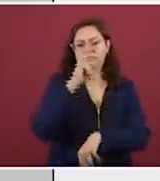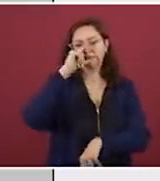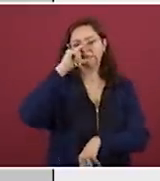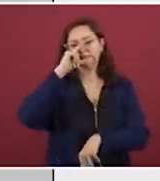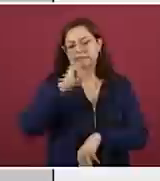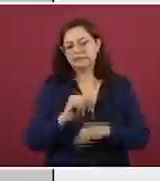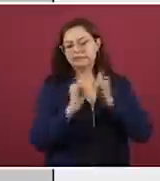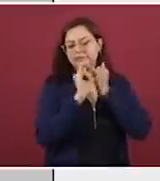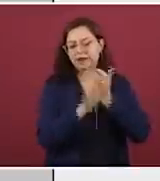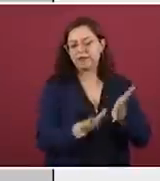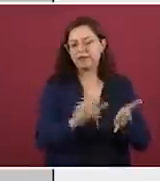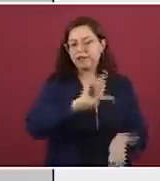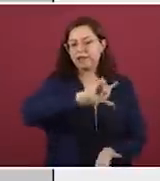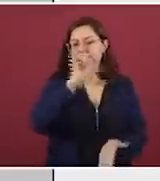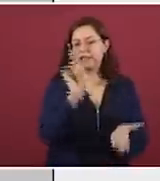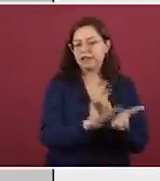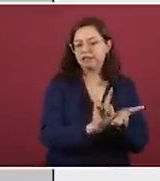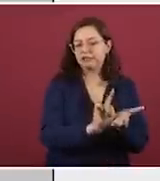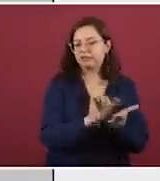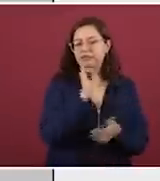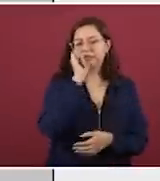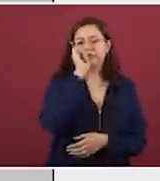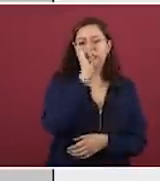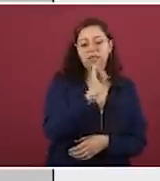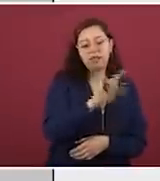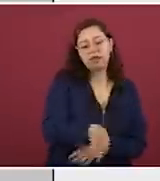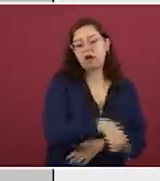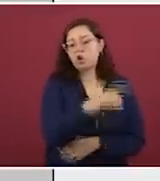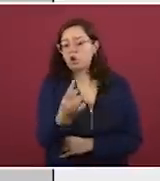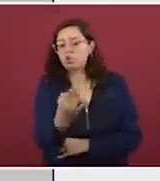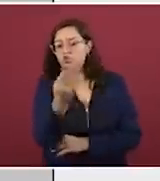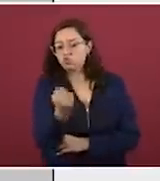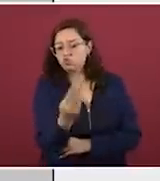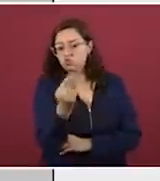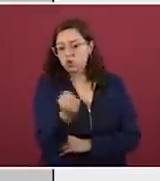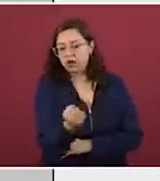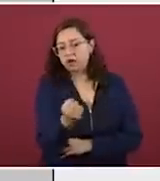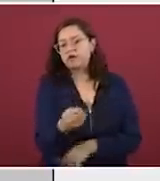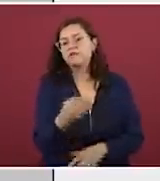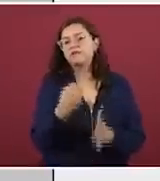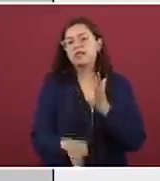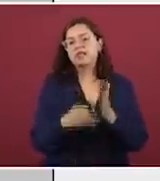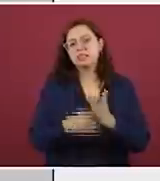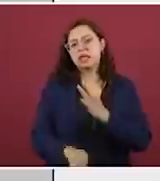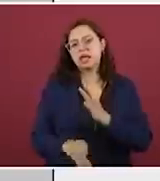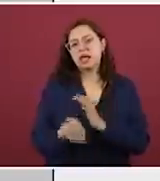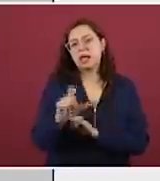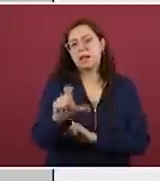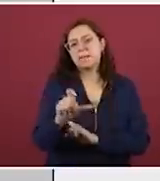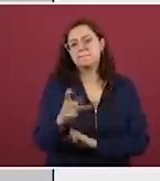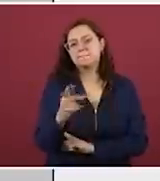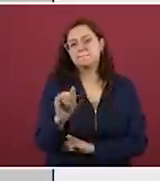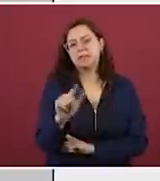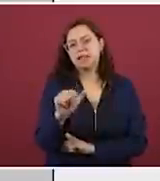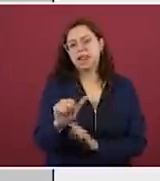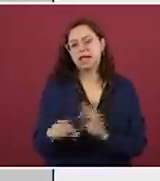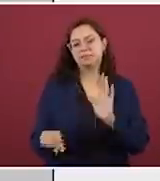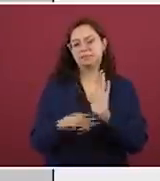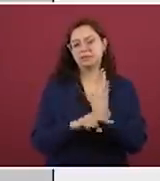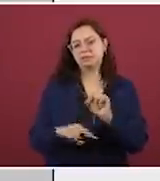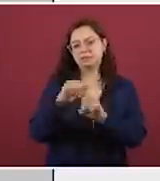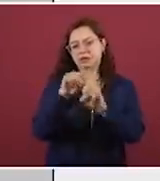9 fueron por otros motivos, principalmente por falta de carga en las pilas de la bomba, pero 41 fue de litros de